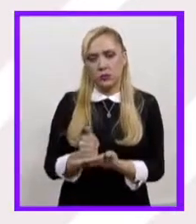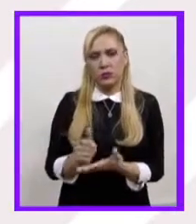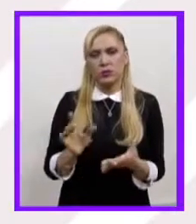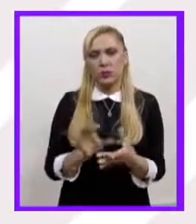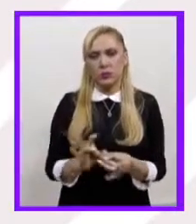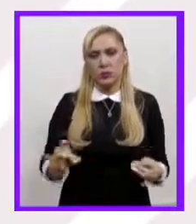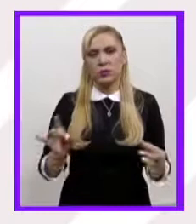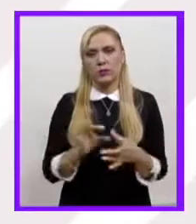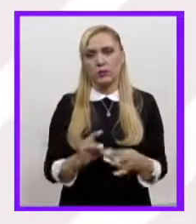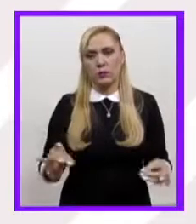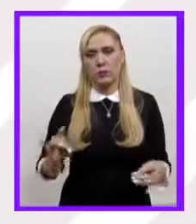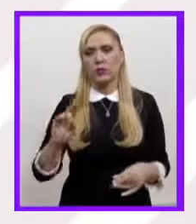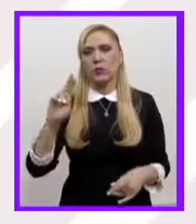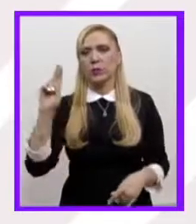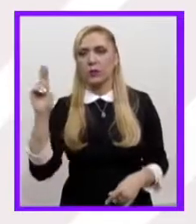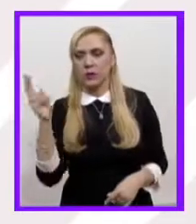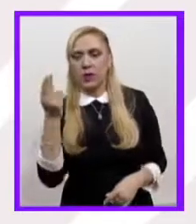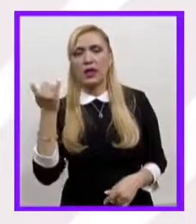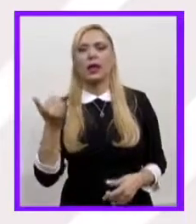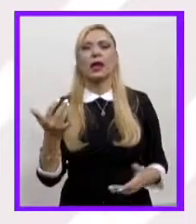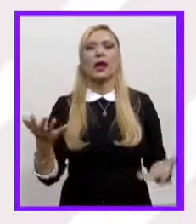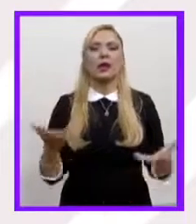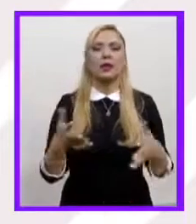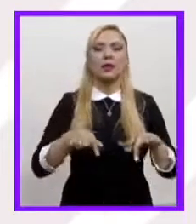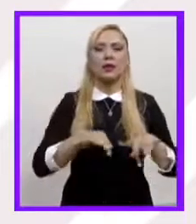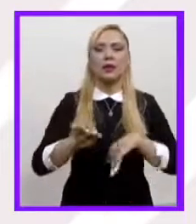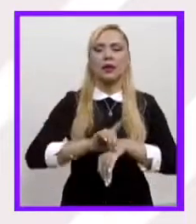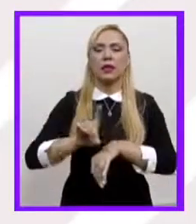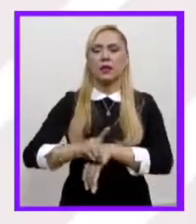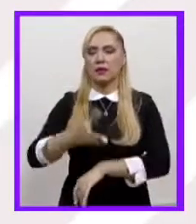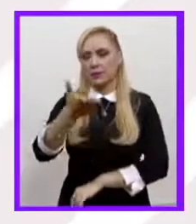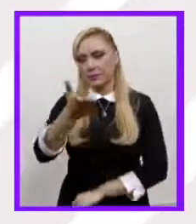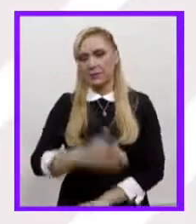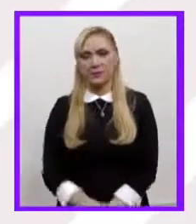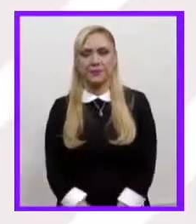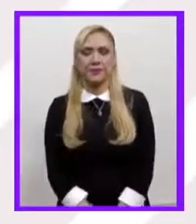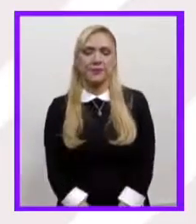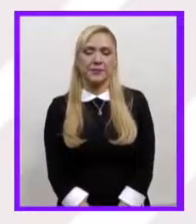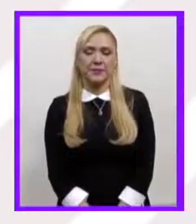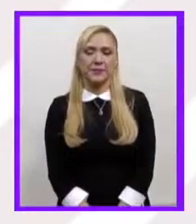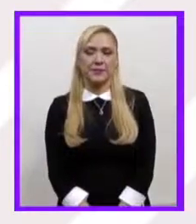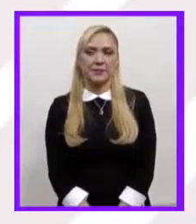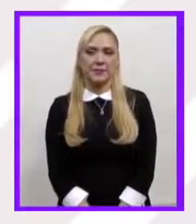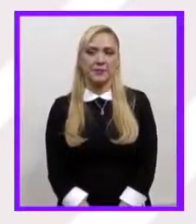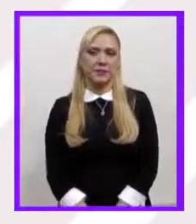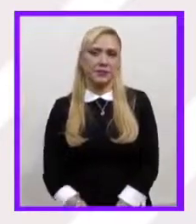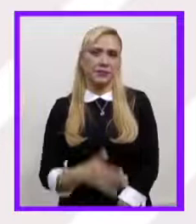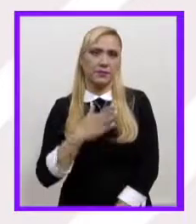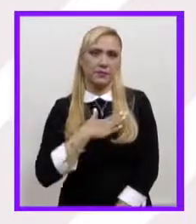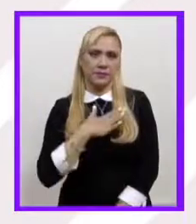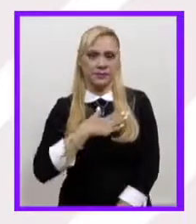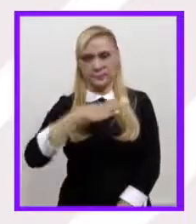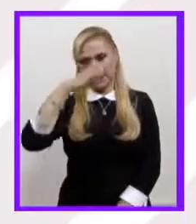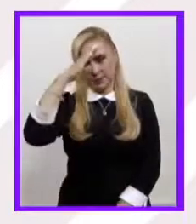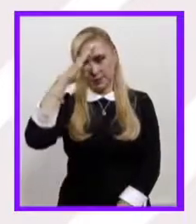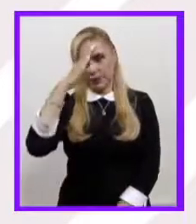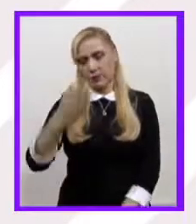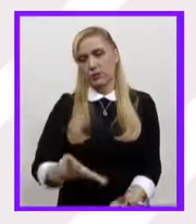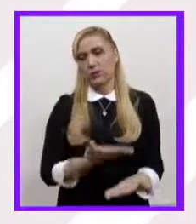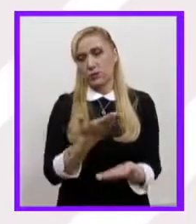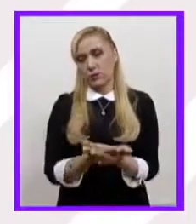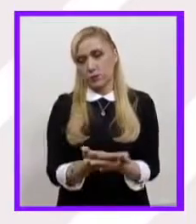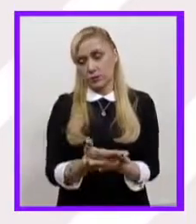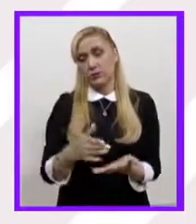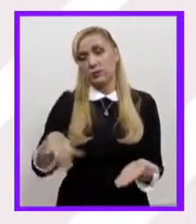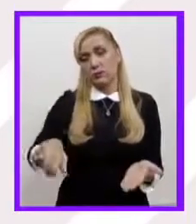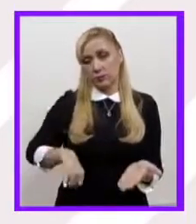académico, pero también en el ámbito práctico. ¿Cómo ves tú, Lucía? Bueno, a mí se me hace, para empezar, una propuesta